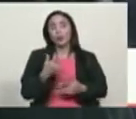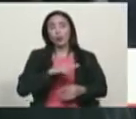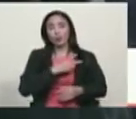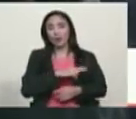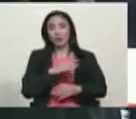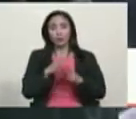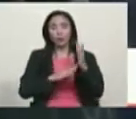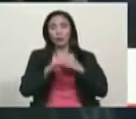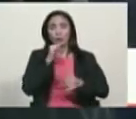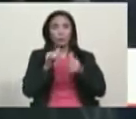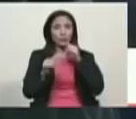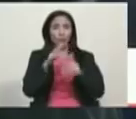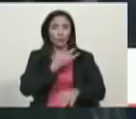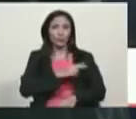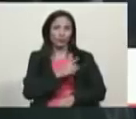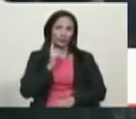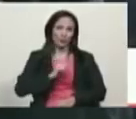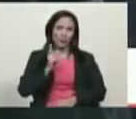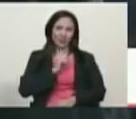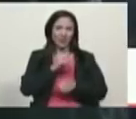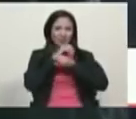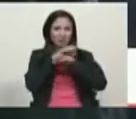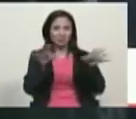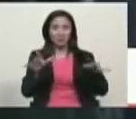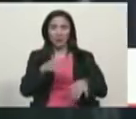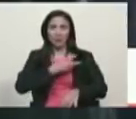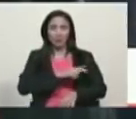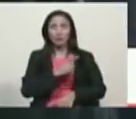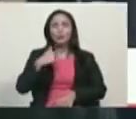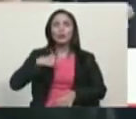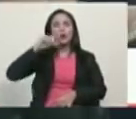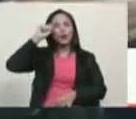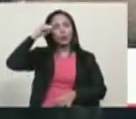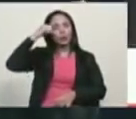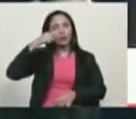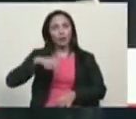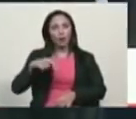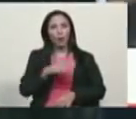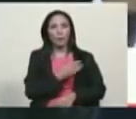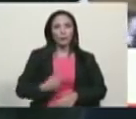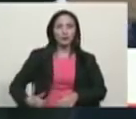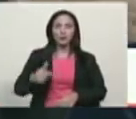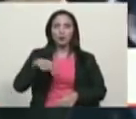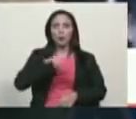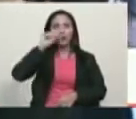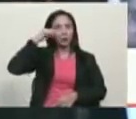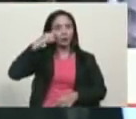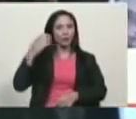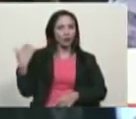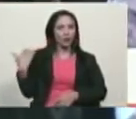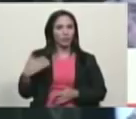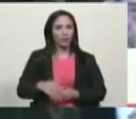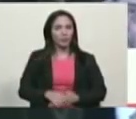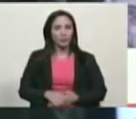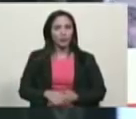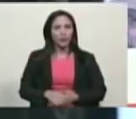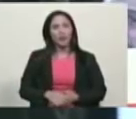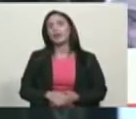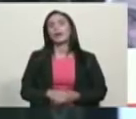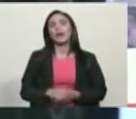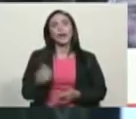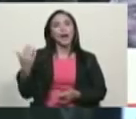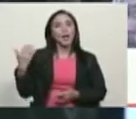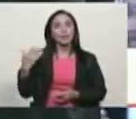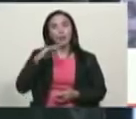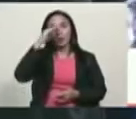estas mentiras, difamaciones. Yo recordaba, presidente, hoy o ayer, la operación Peter Pan.